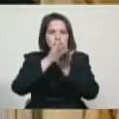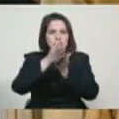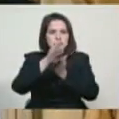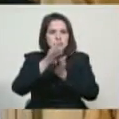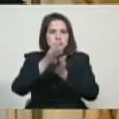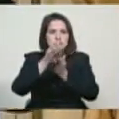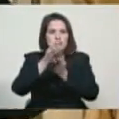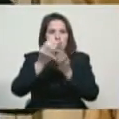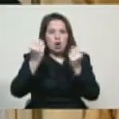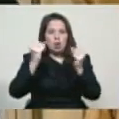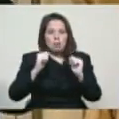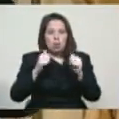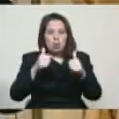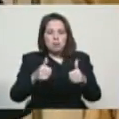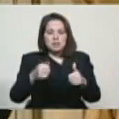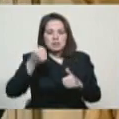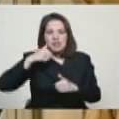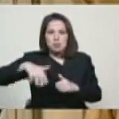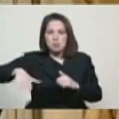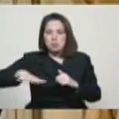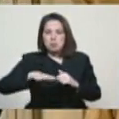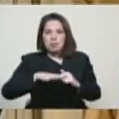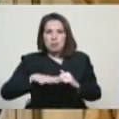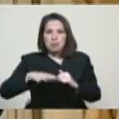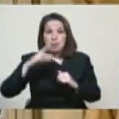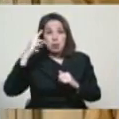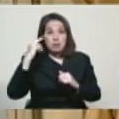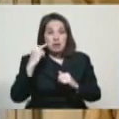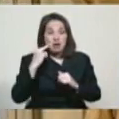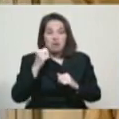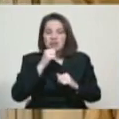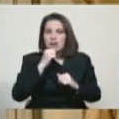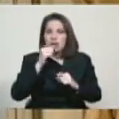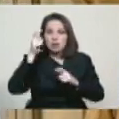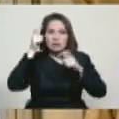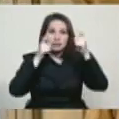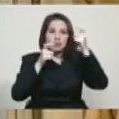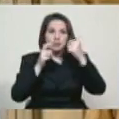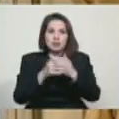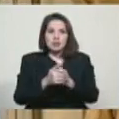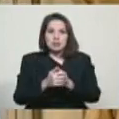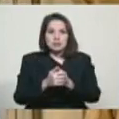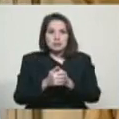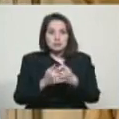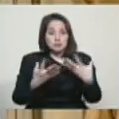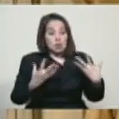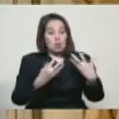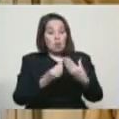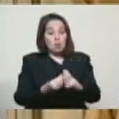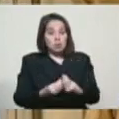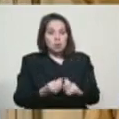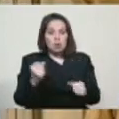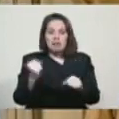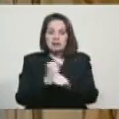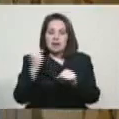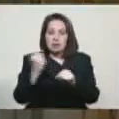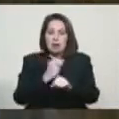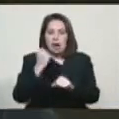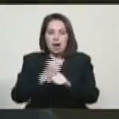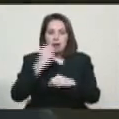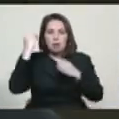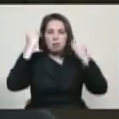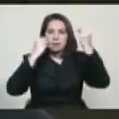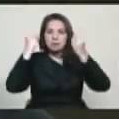raíz popular venezolana, desde la raíz bolivariana, comandante Chávez. Así que vamos a instalar esta